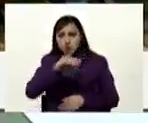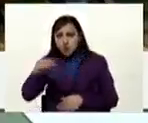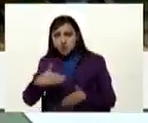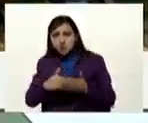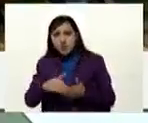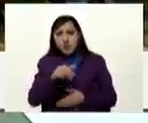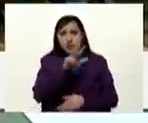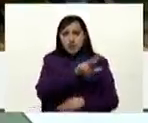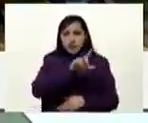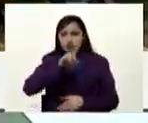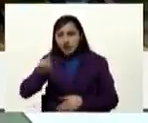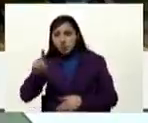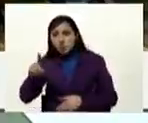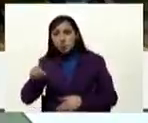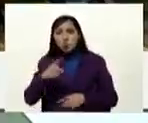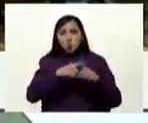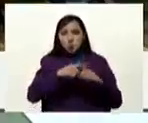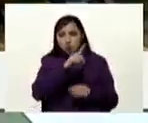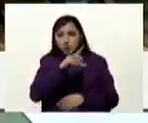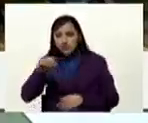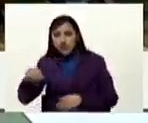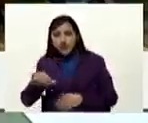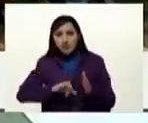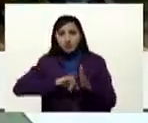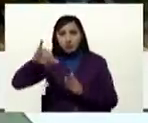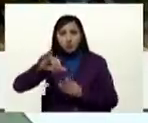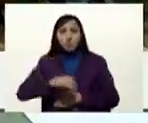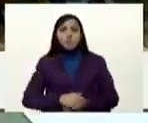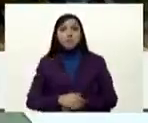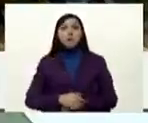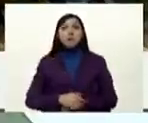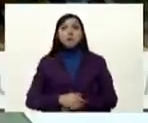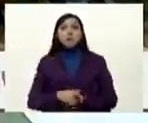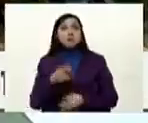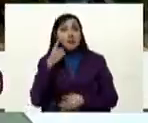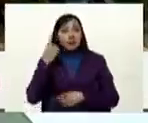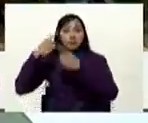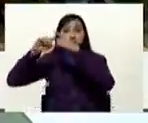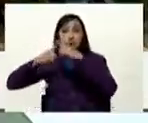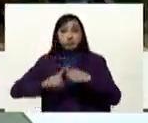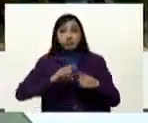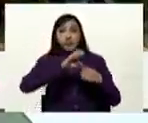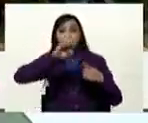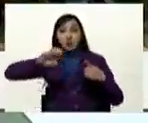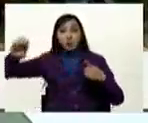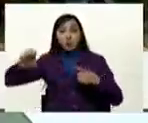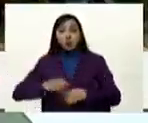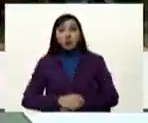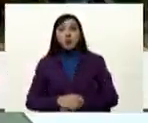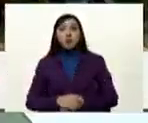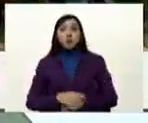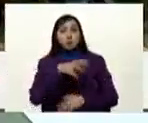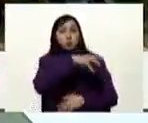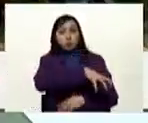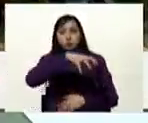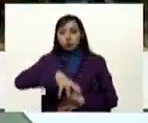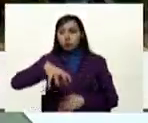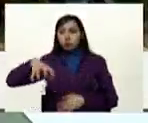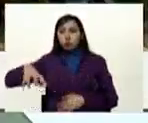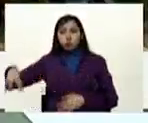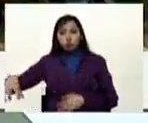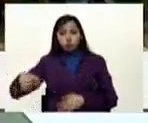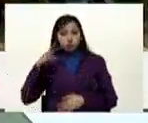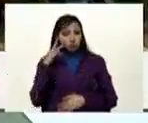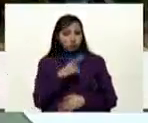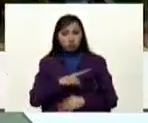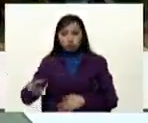31 casos por 100.000. Si usted revisara sin estas 4 entidades federales, si usted